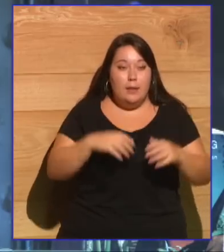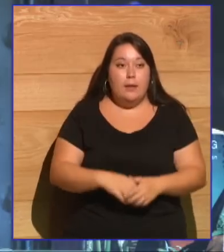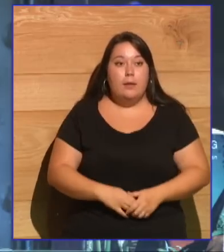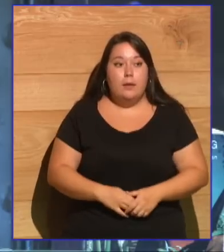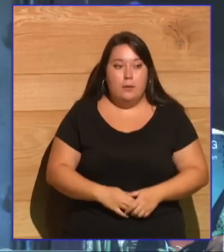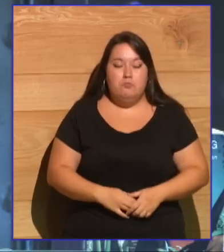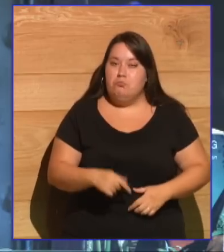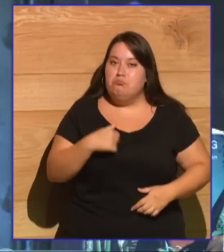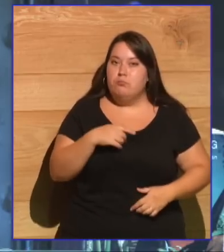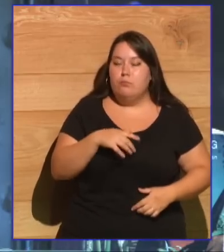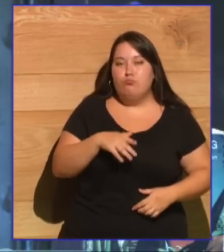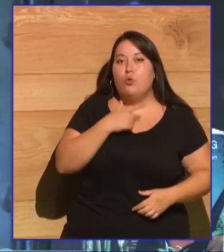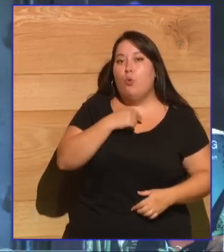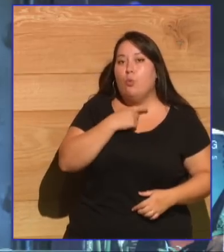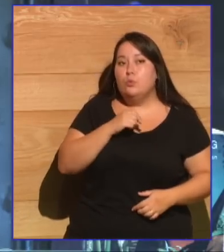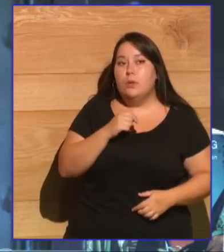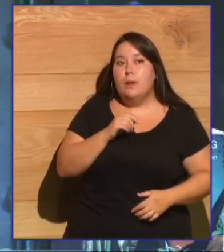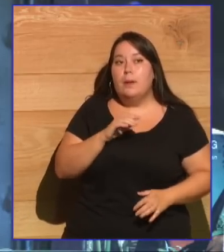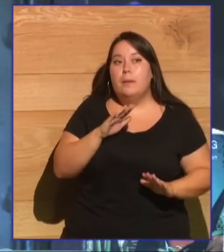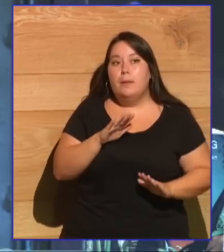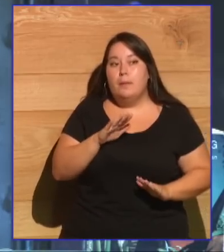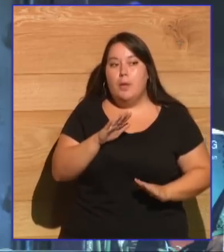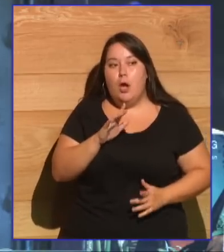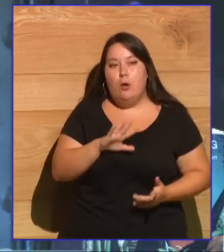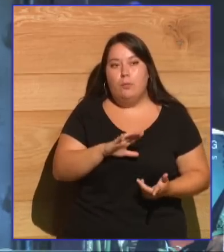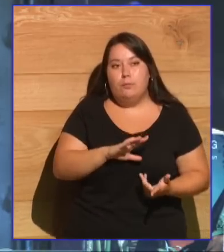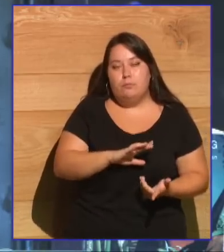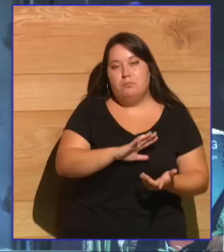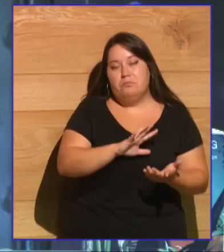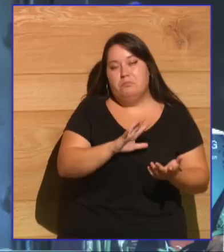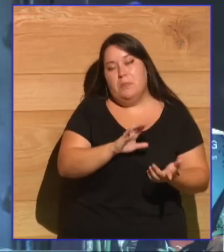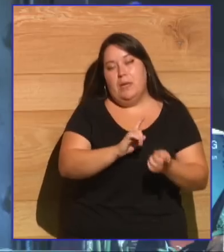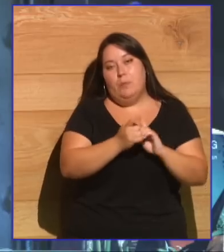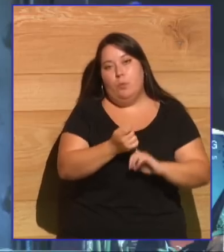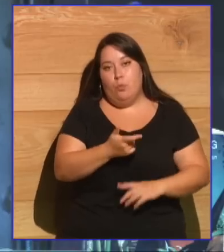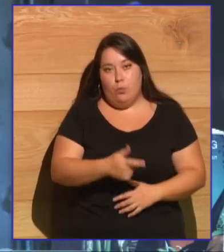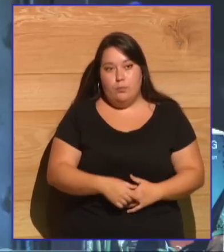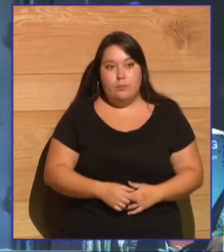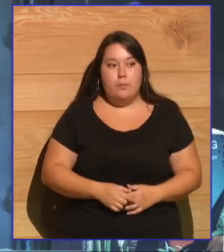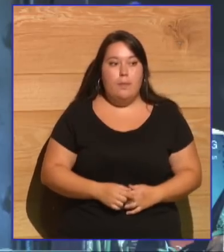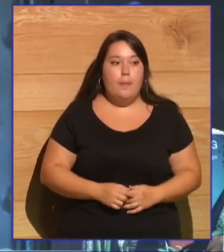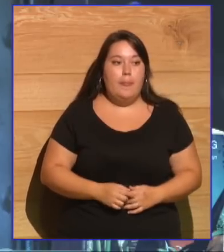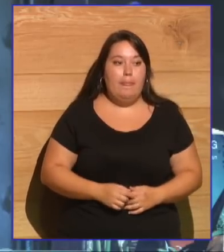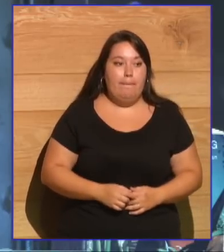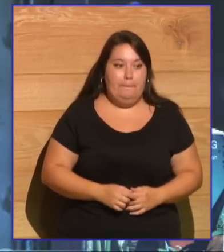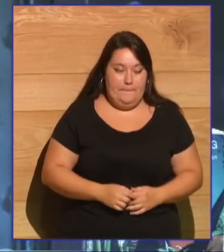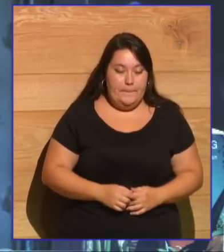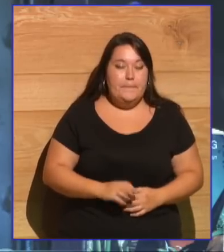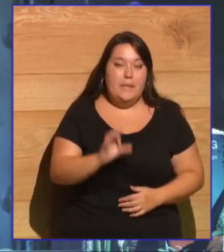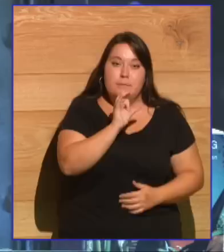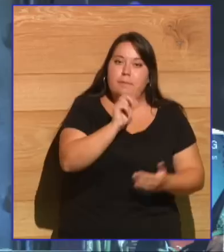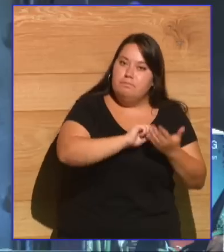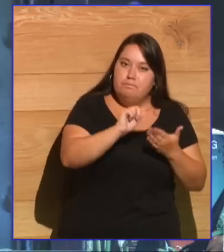wise las películas que la admira pero y puesta al día y de hecho él es una pluma en esta película escribe